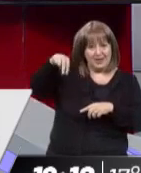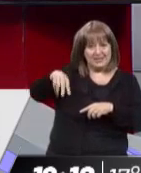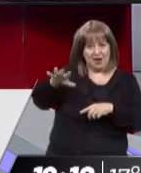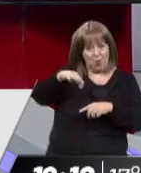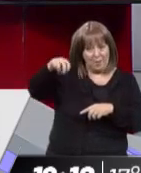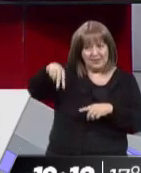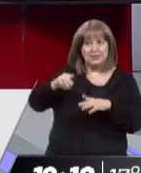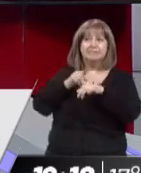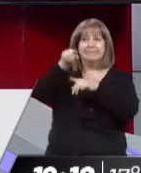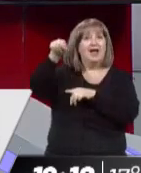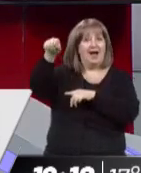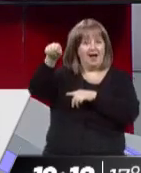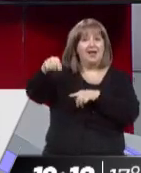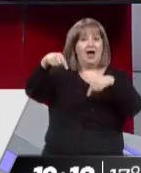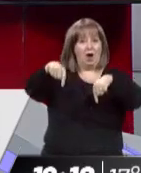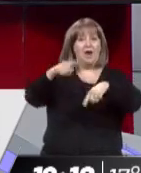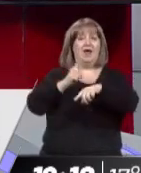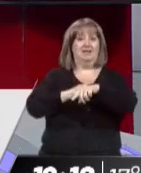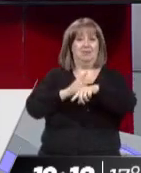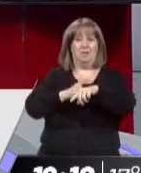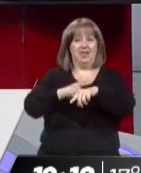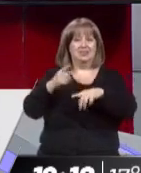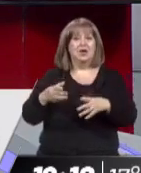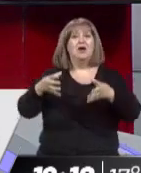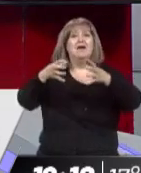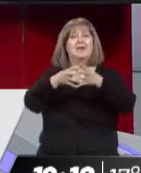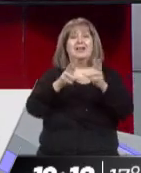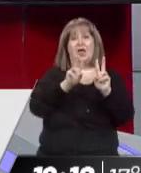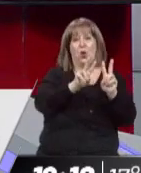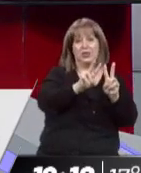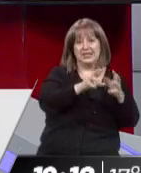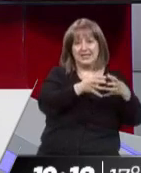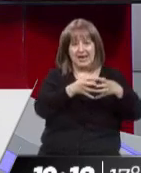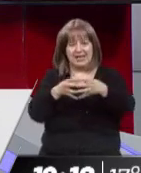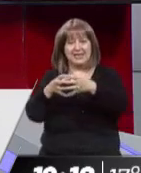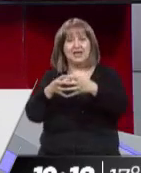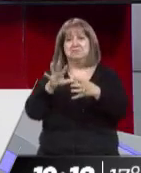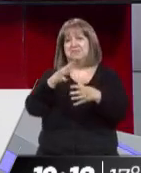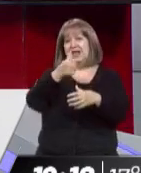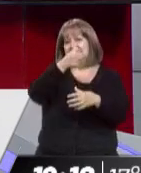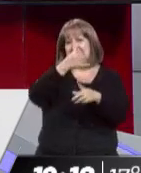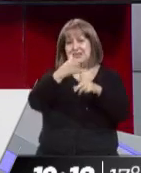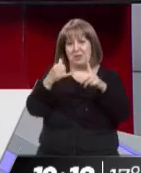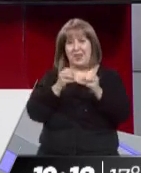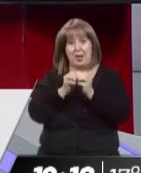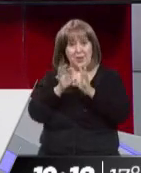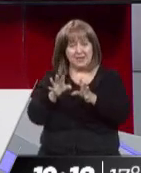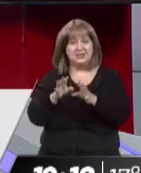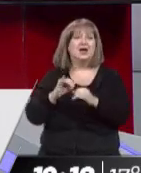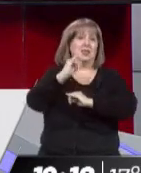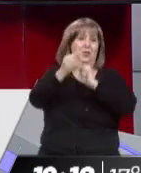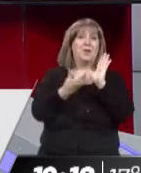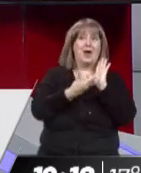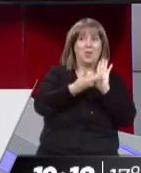claro, ¿no?, con los referentes aquí en la provincia. El acto que organiza el Partido Justicialista local, que arrancó cerca de las 6:30 de la tarde y que en un rato les vamos